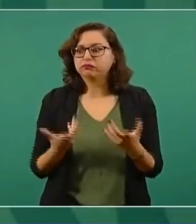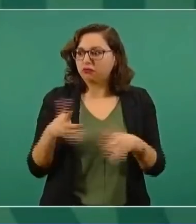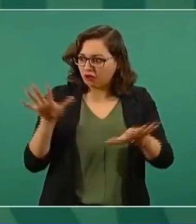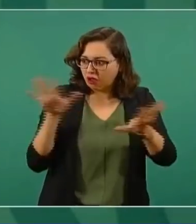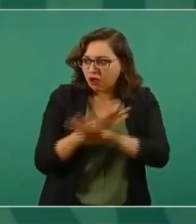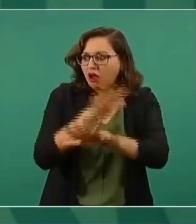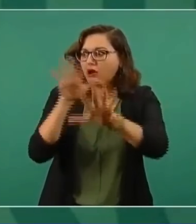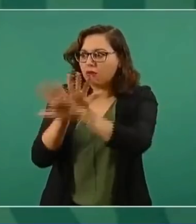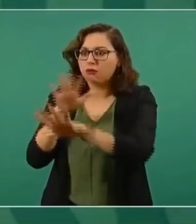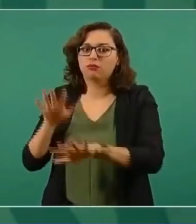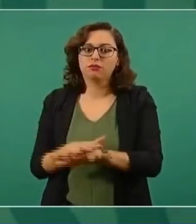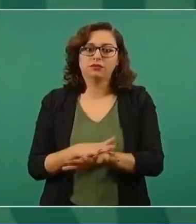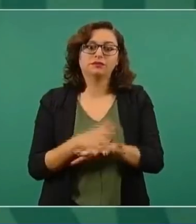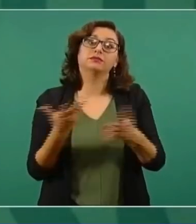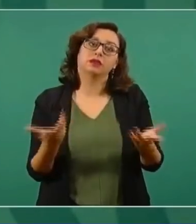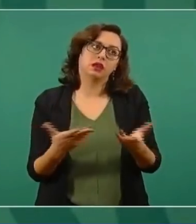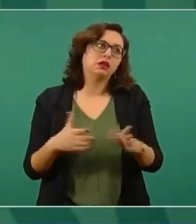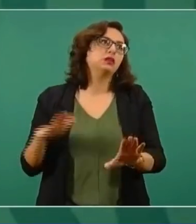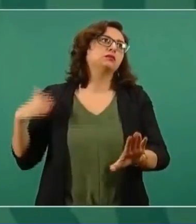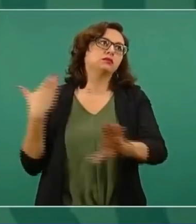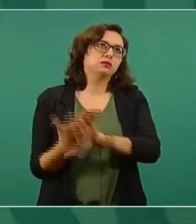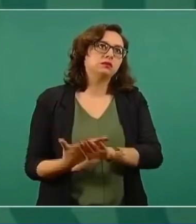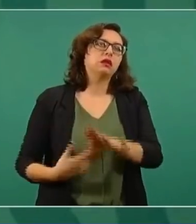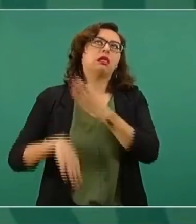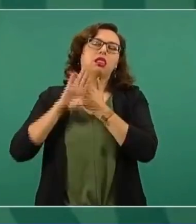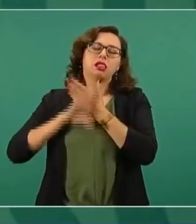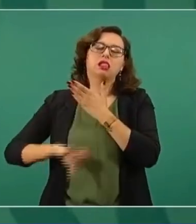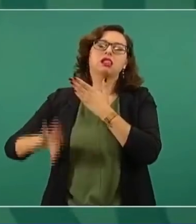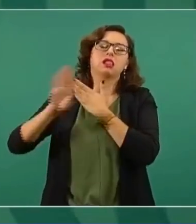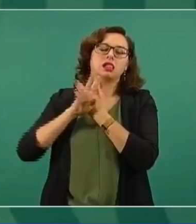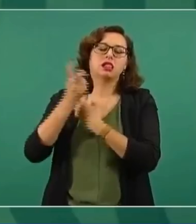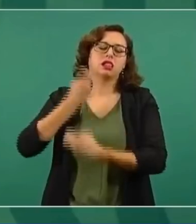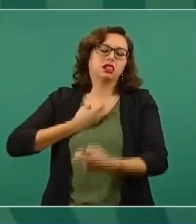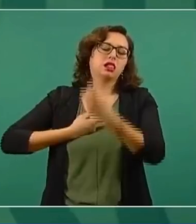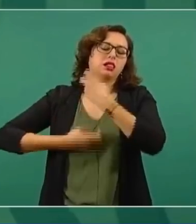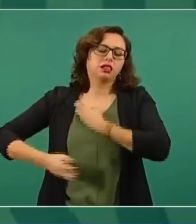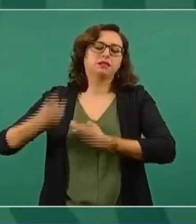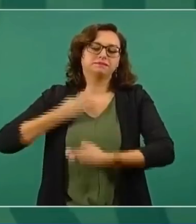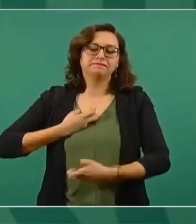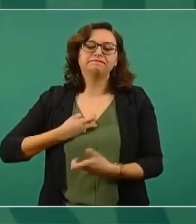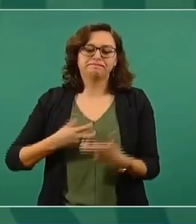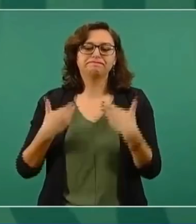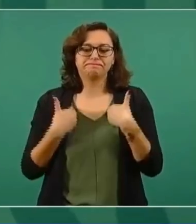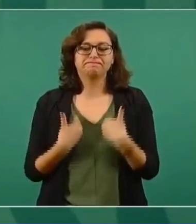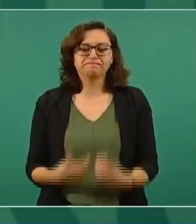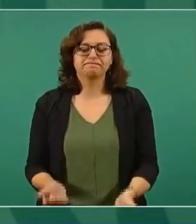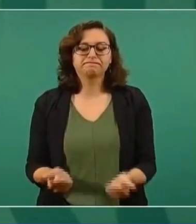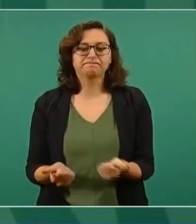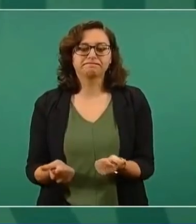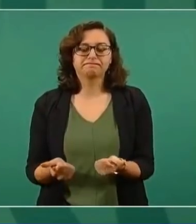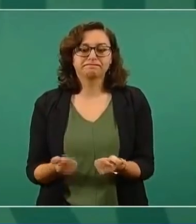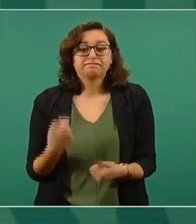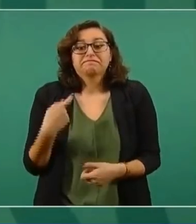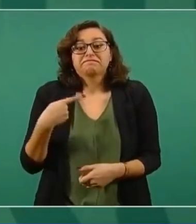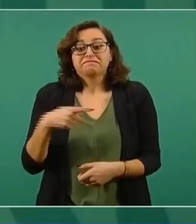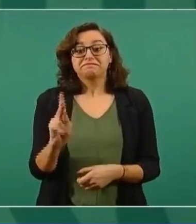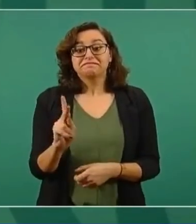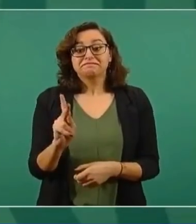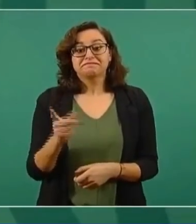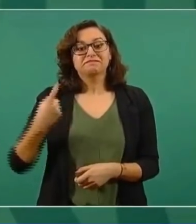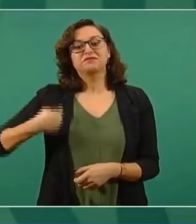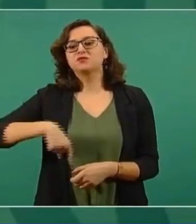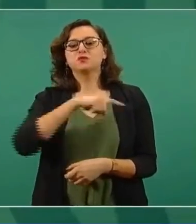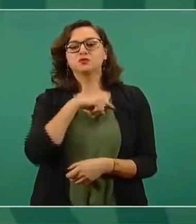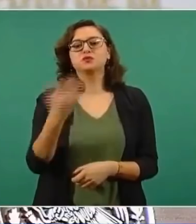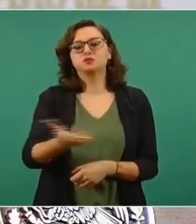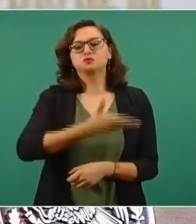transformación, por eso son los ataques. Pero nosotros estamos acostumbrados